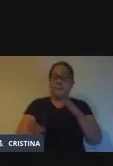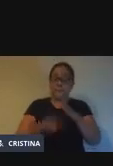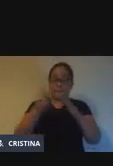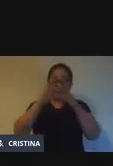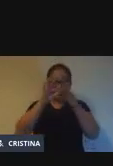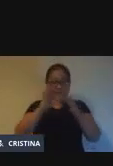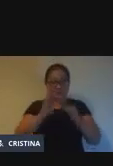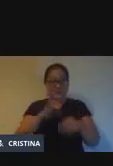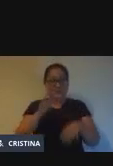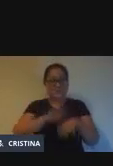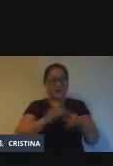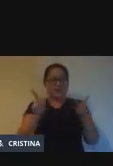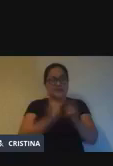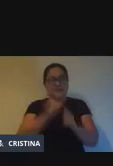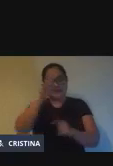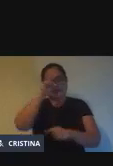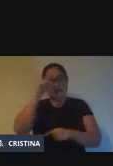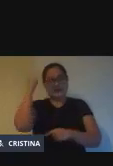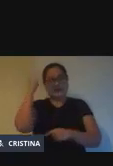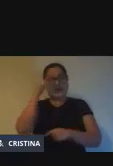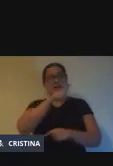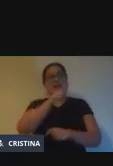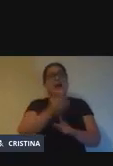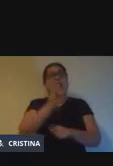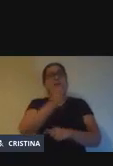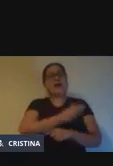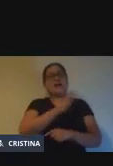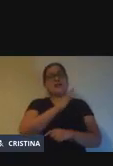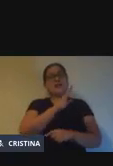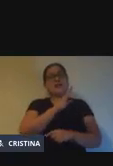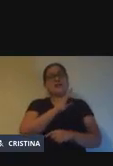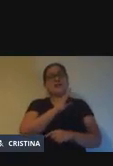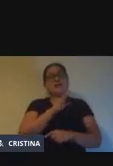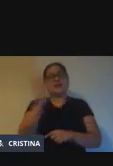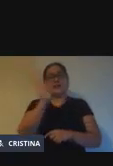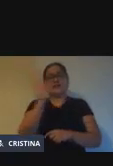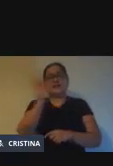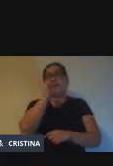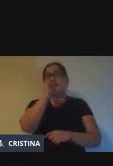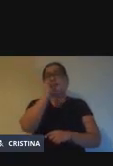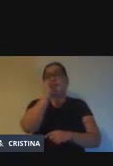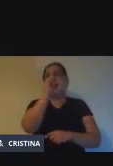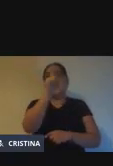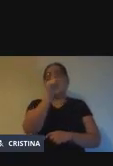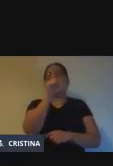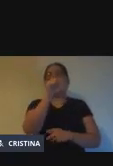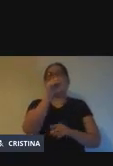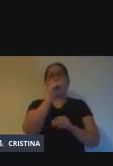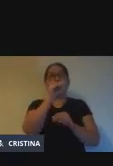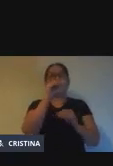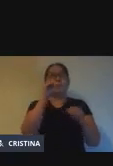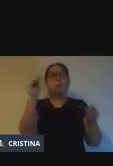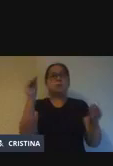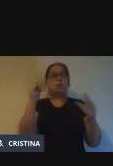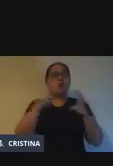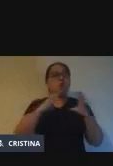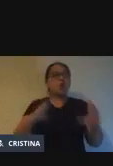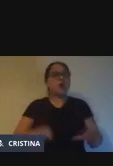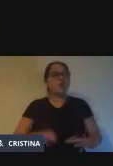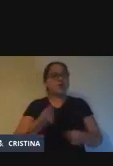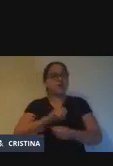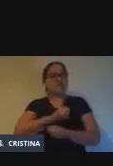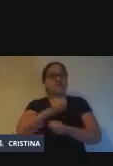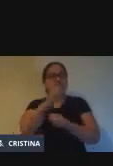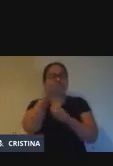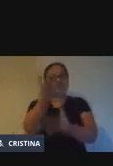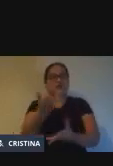dijo el buen Borges, ¿no? Cuando el alma silencia, habla el cuerpo. Y es que no hay otra forma más